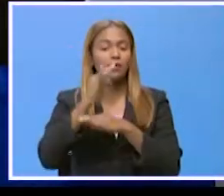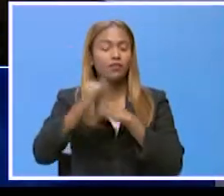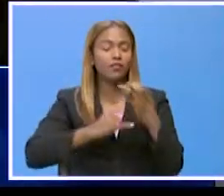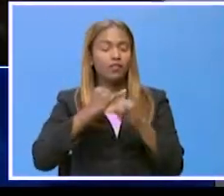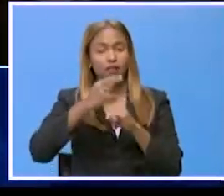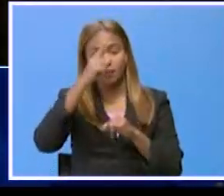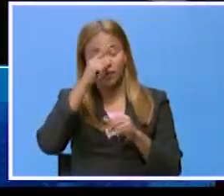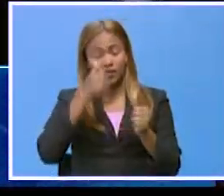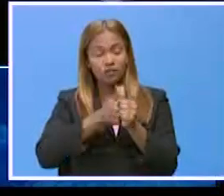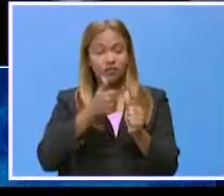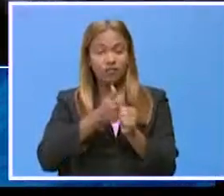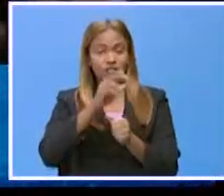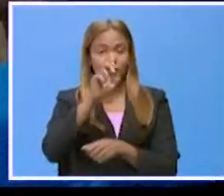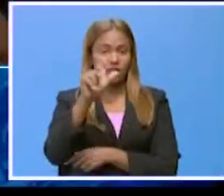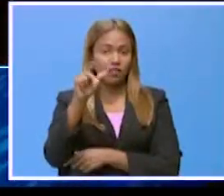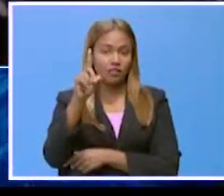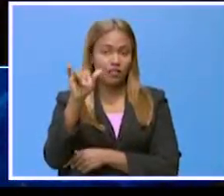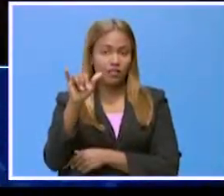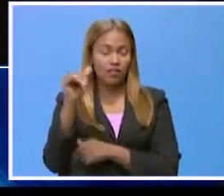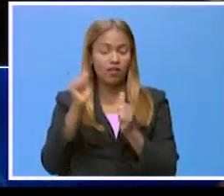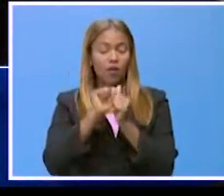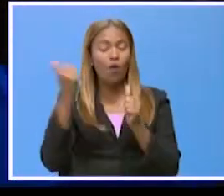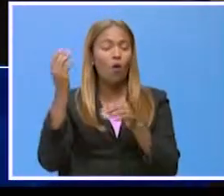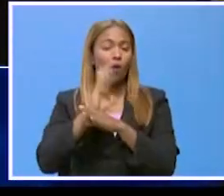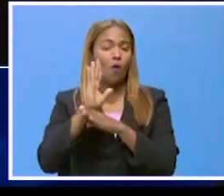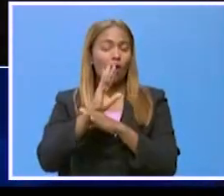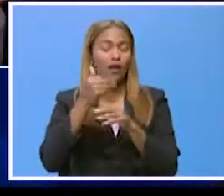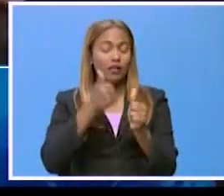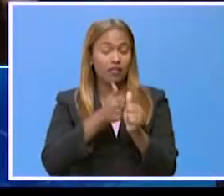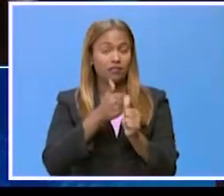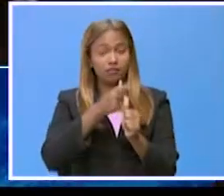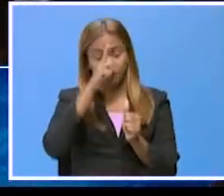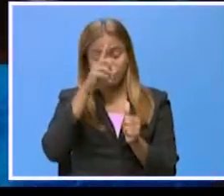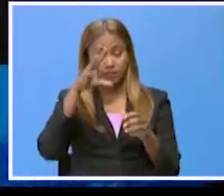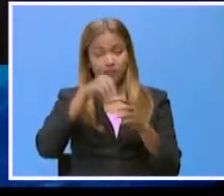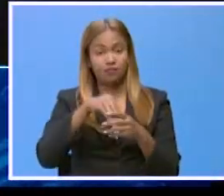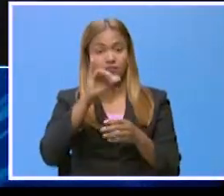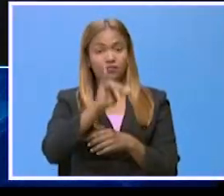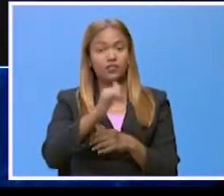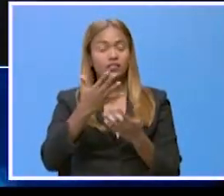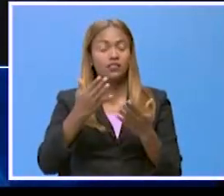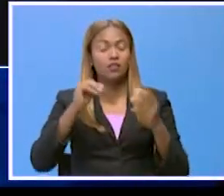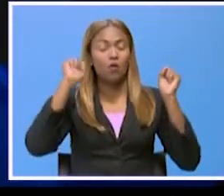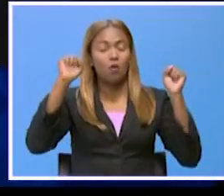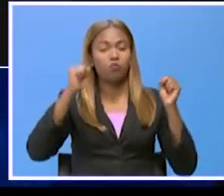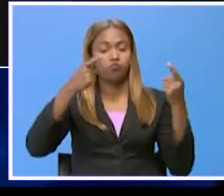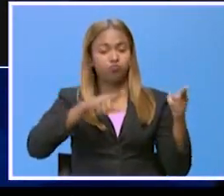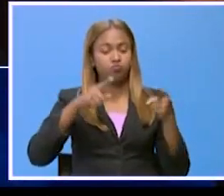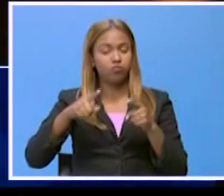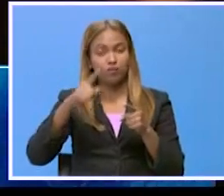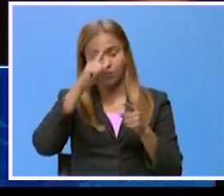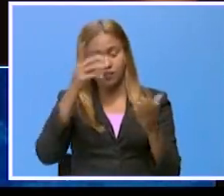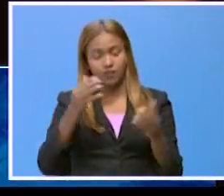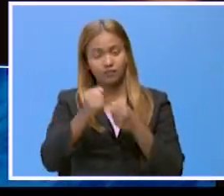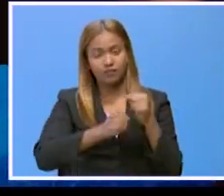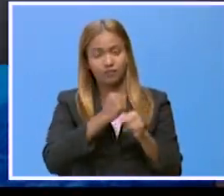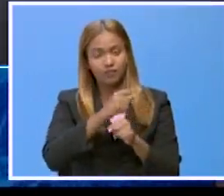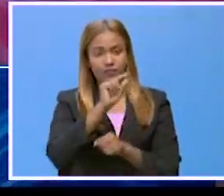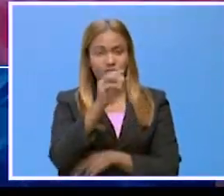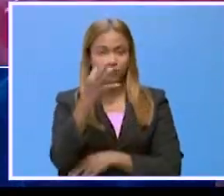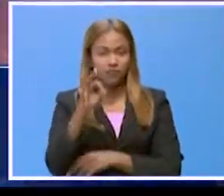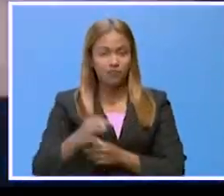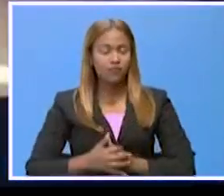por la cinta verdes y de otro cortometraje candidato que repasa las protestas antigubernamentales de 2019